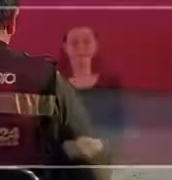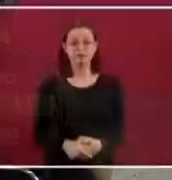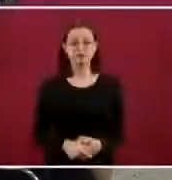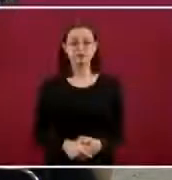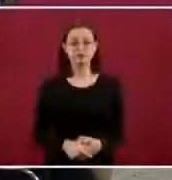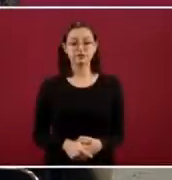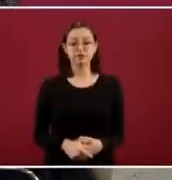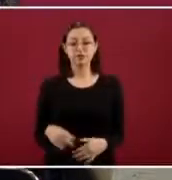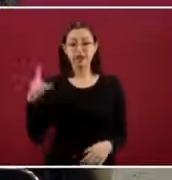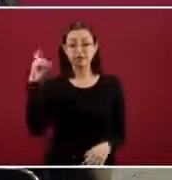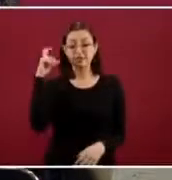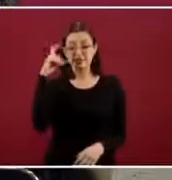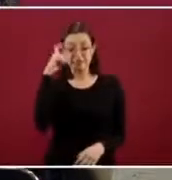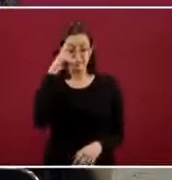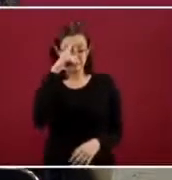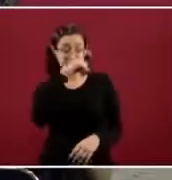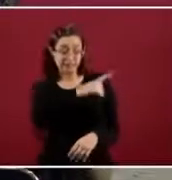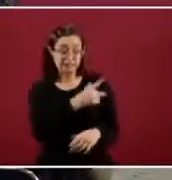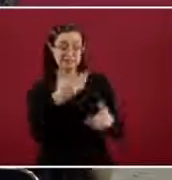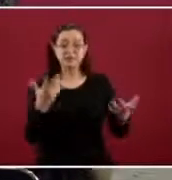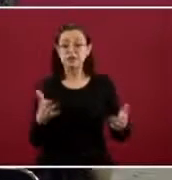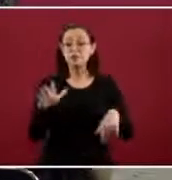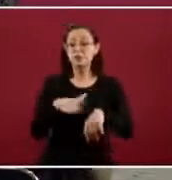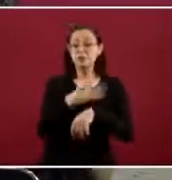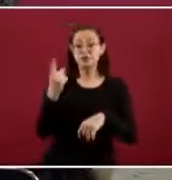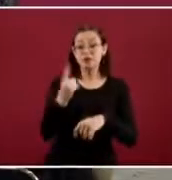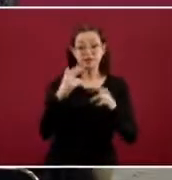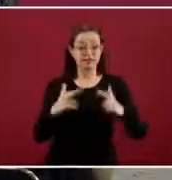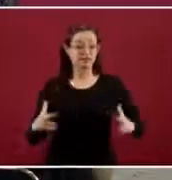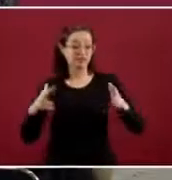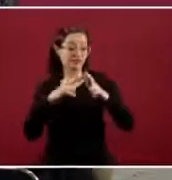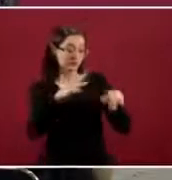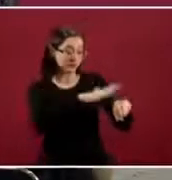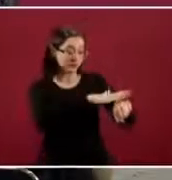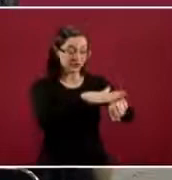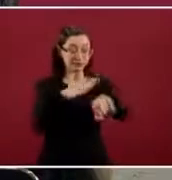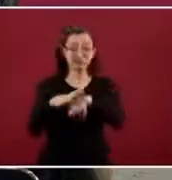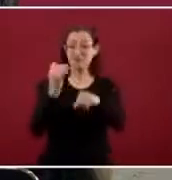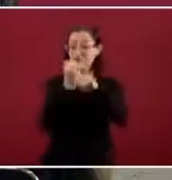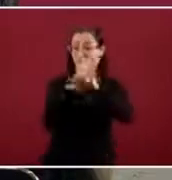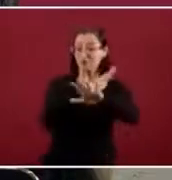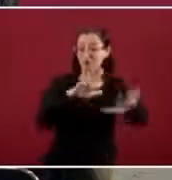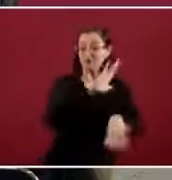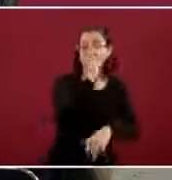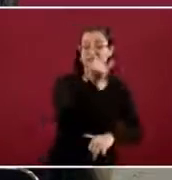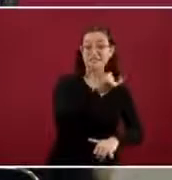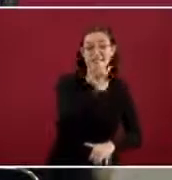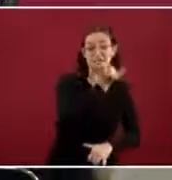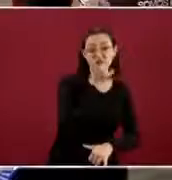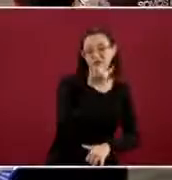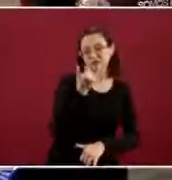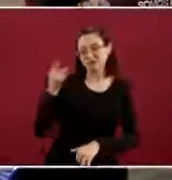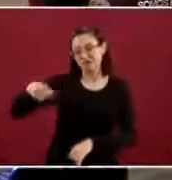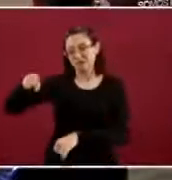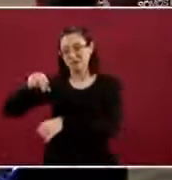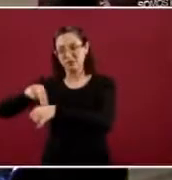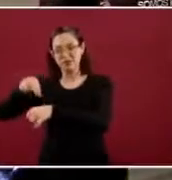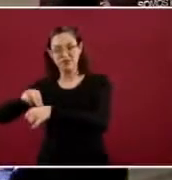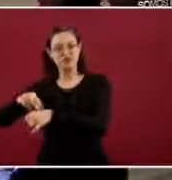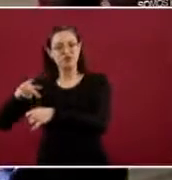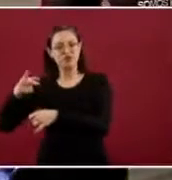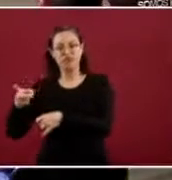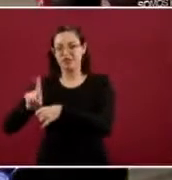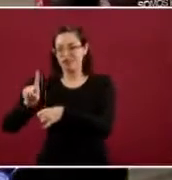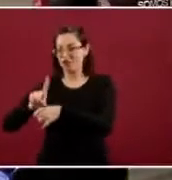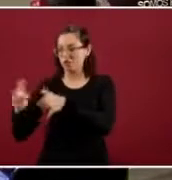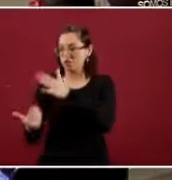digamos, un llamado así a su feligresía, en vez de informar adecuadamente, como lo hacen aquí los compañeros médicos todas las noches y todas